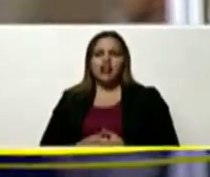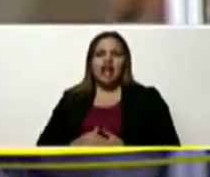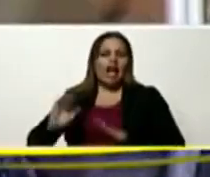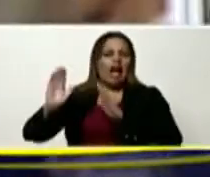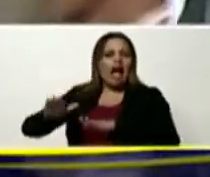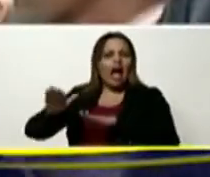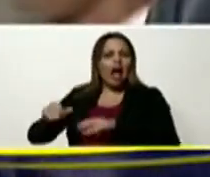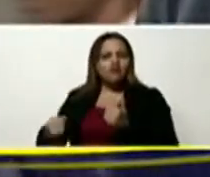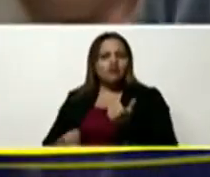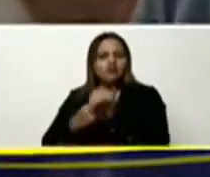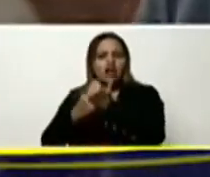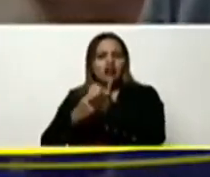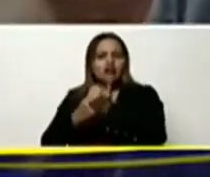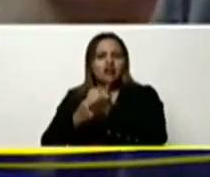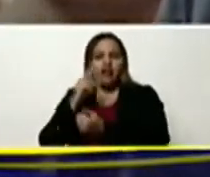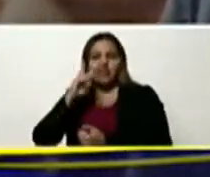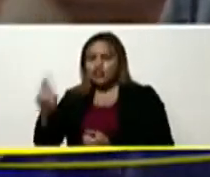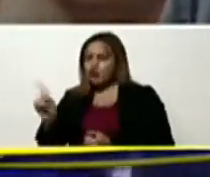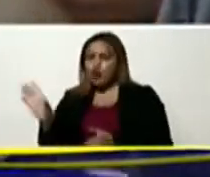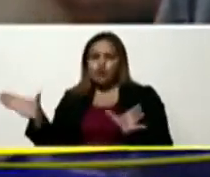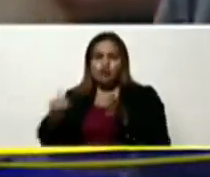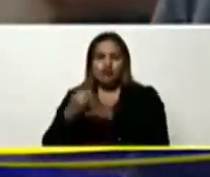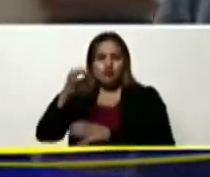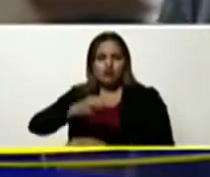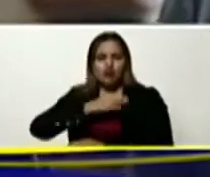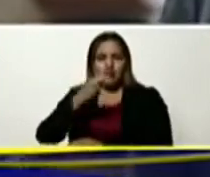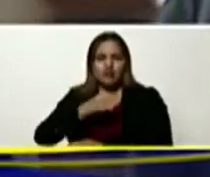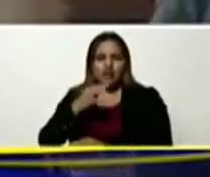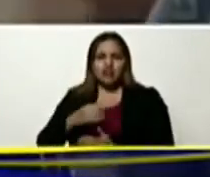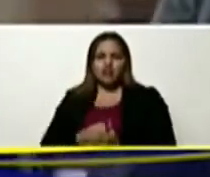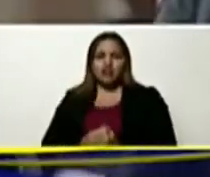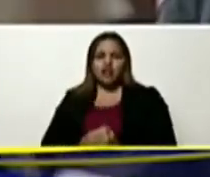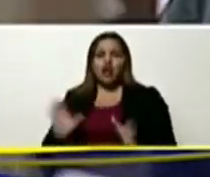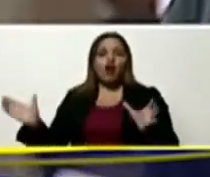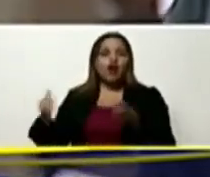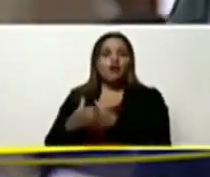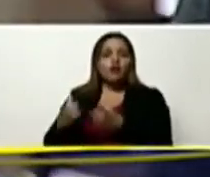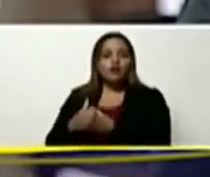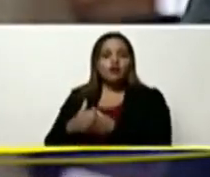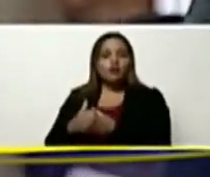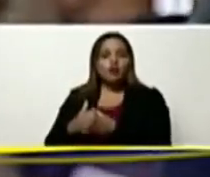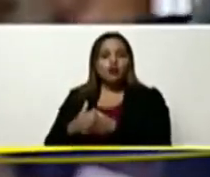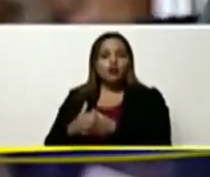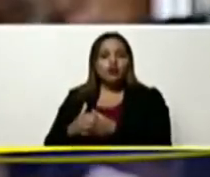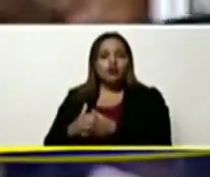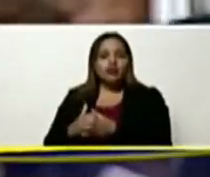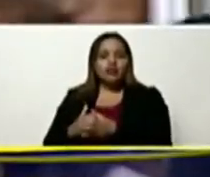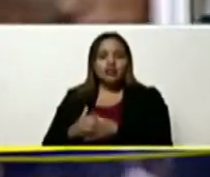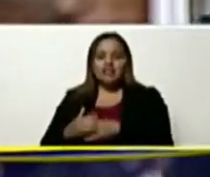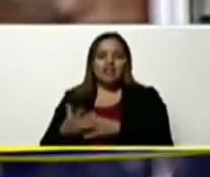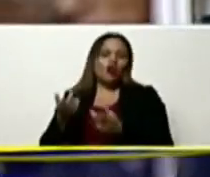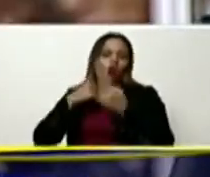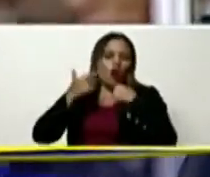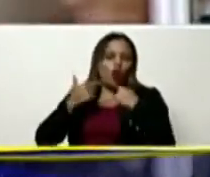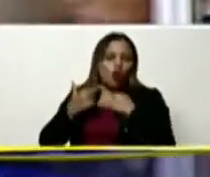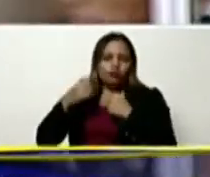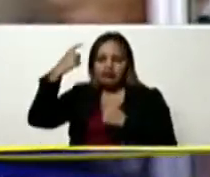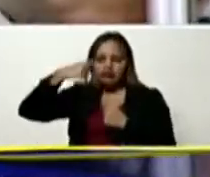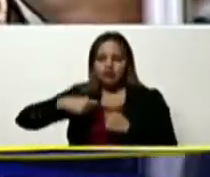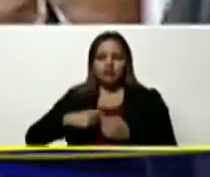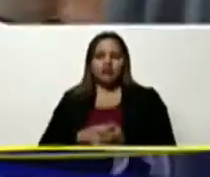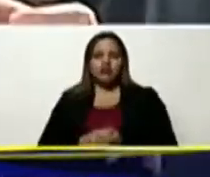alentado a verse no como clase social, sino como grupo étnico. Y entonces la